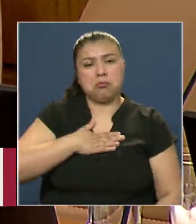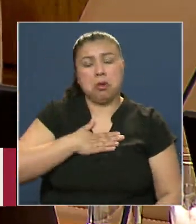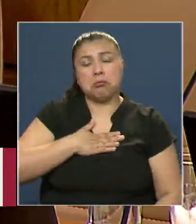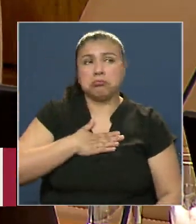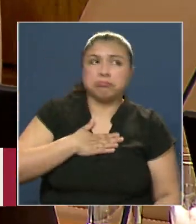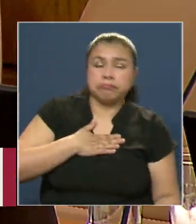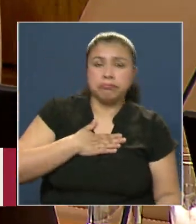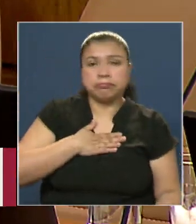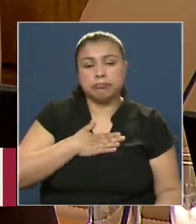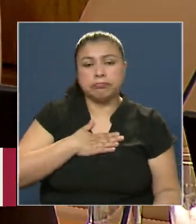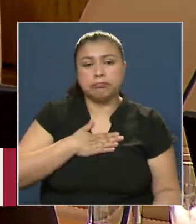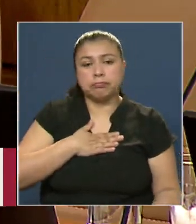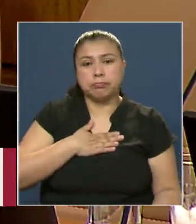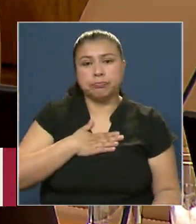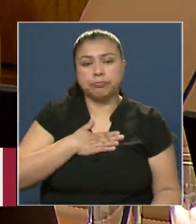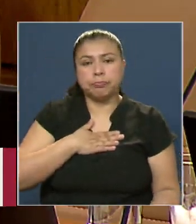satisfactoriamente,